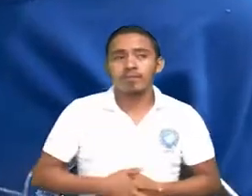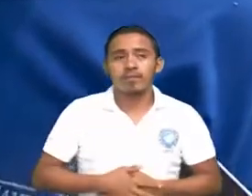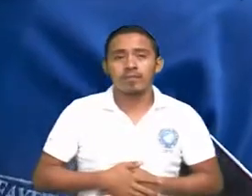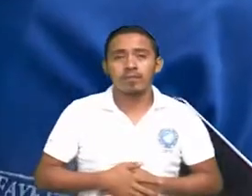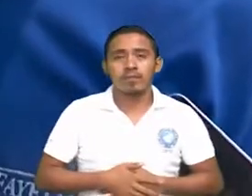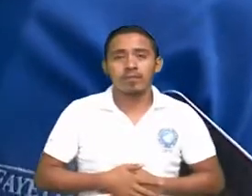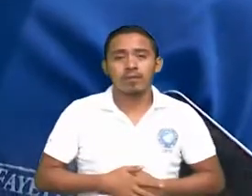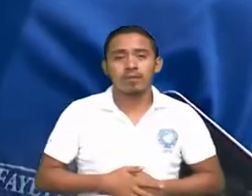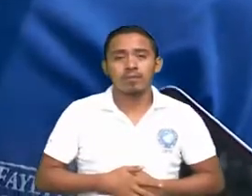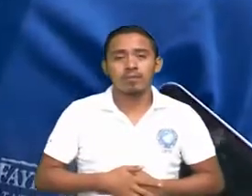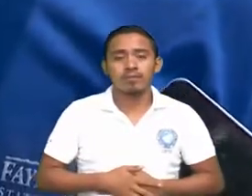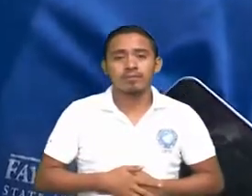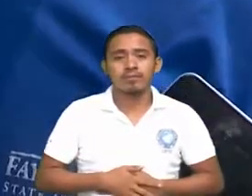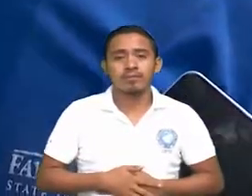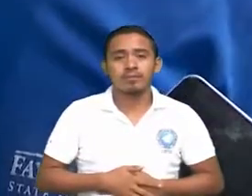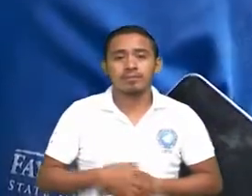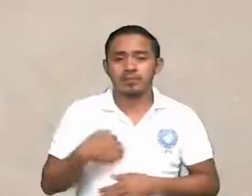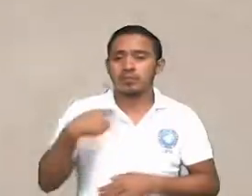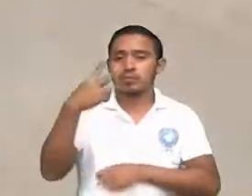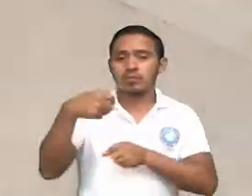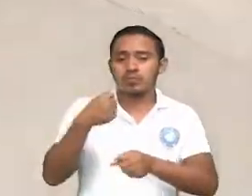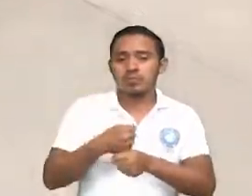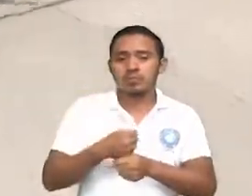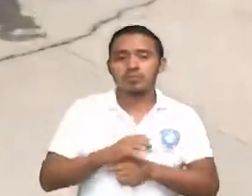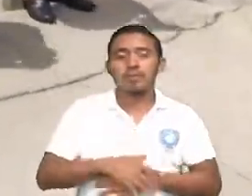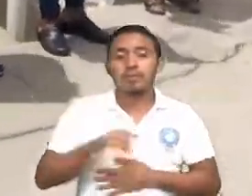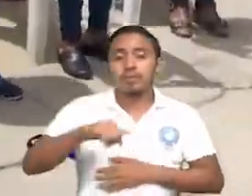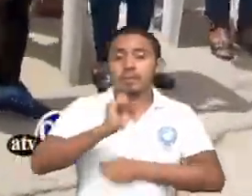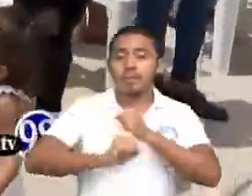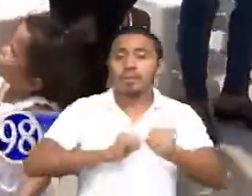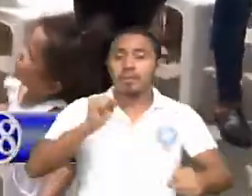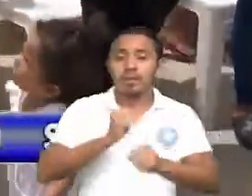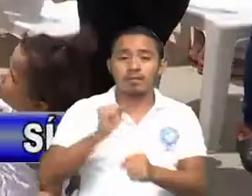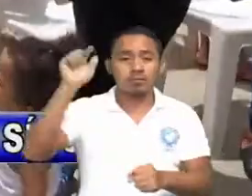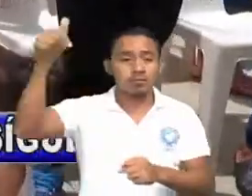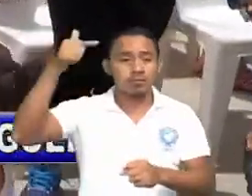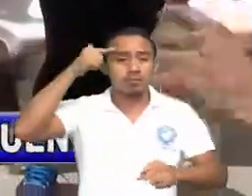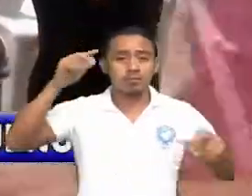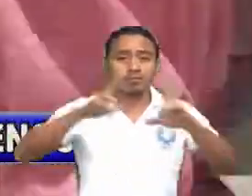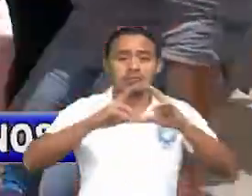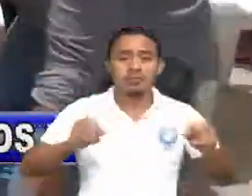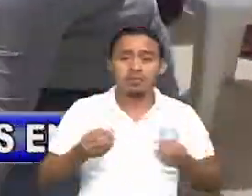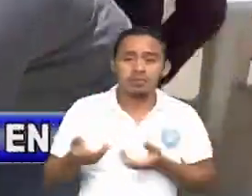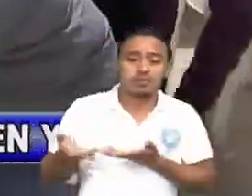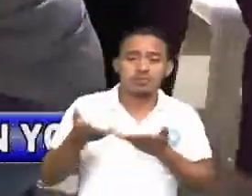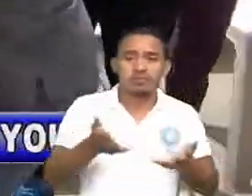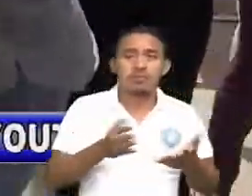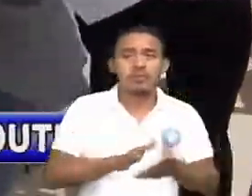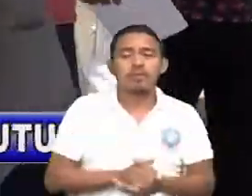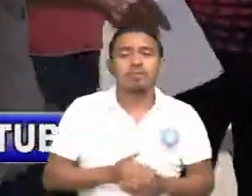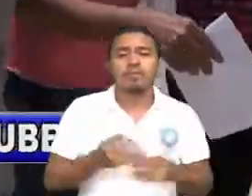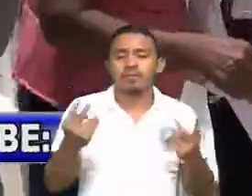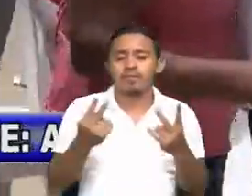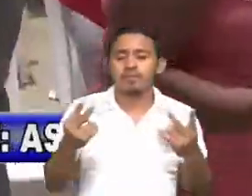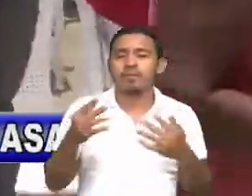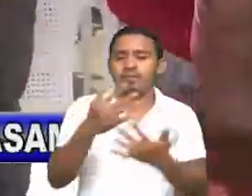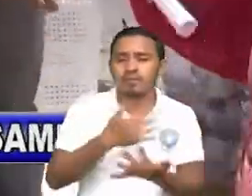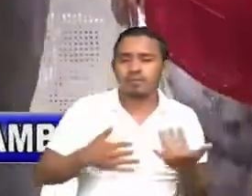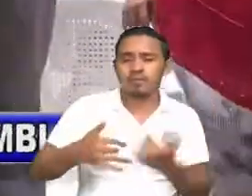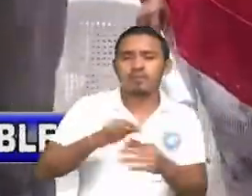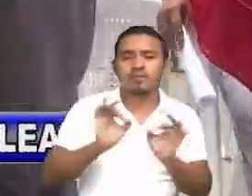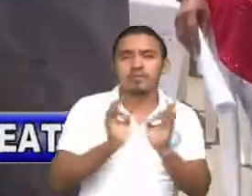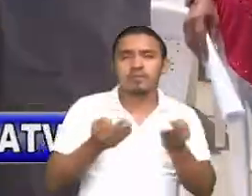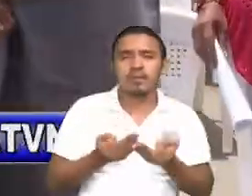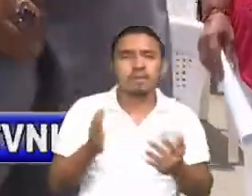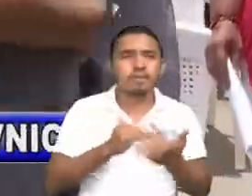¿Cuántos años? Dos años. Este año el gobierno de Nicaragua ha otorgado el beneficio legal de convivencia familiar a más